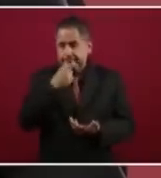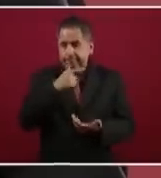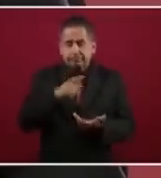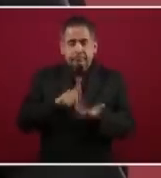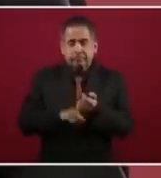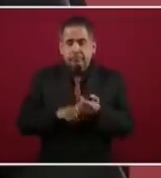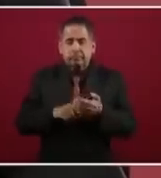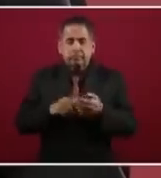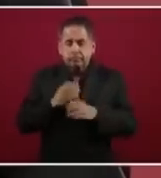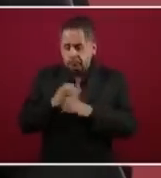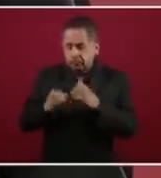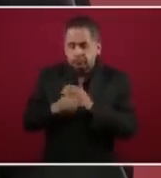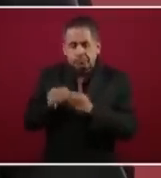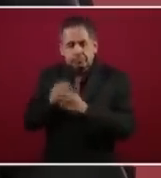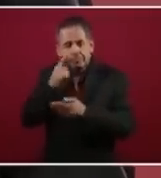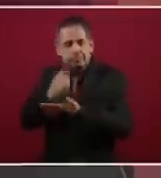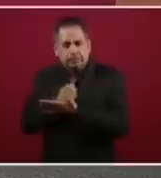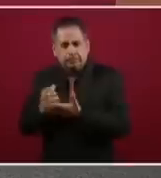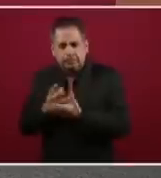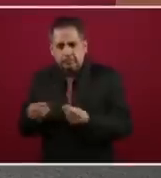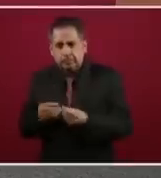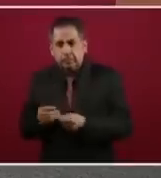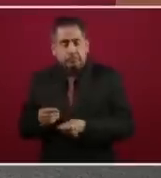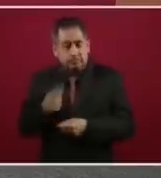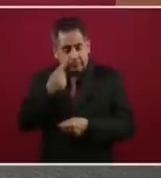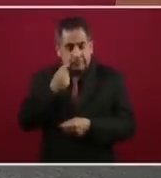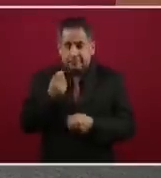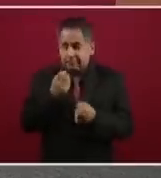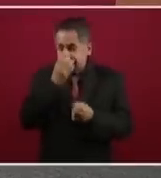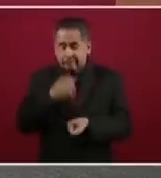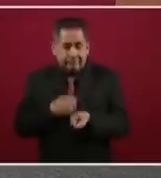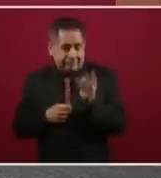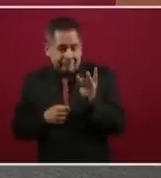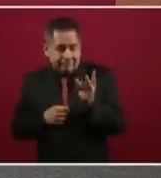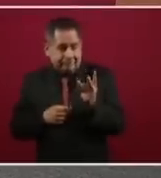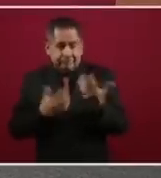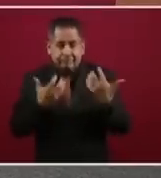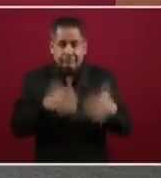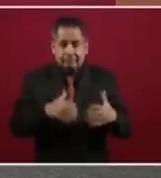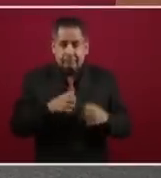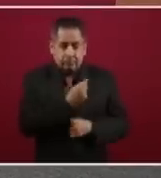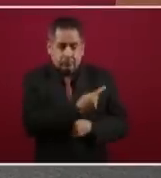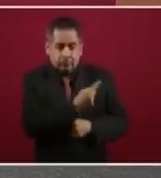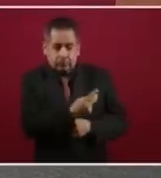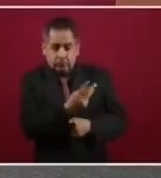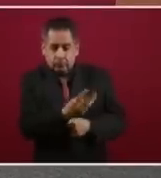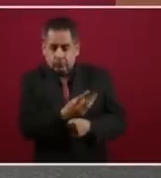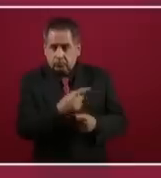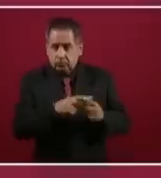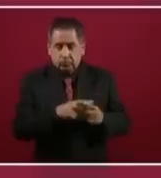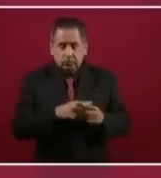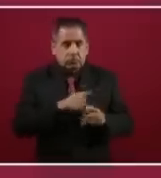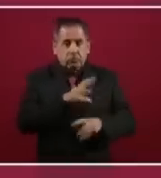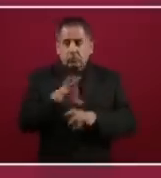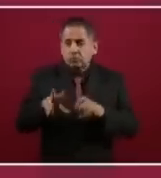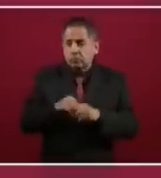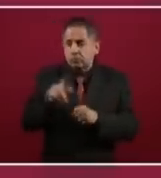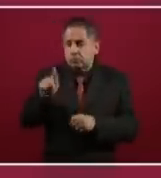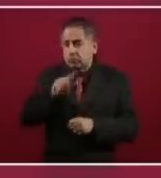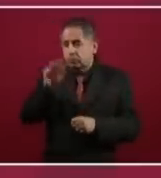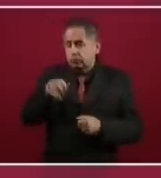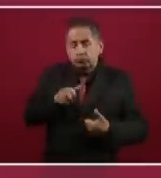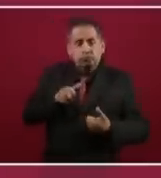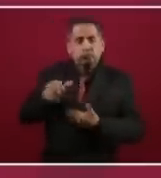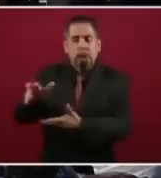en materiales de curación. Y en efecto, tres empresas le vendieron al gobierno casi el